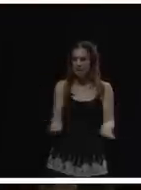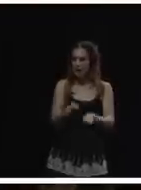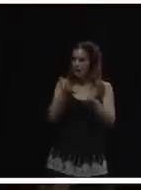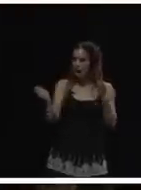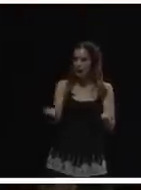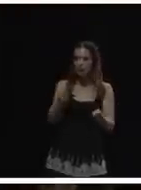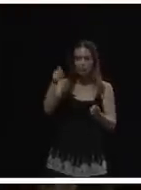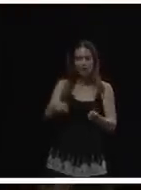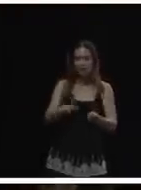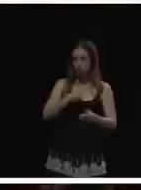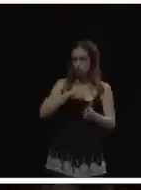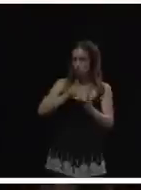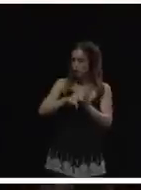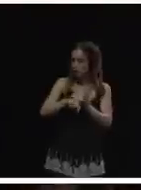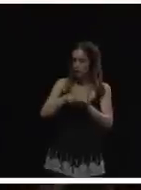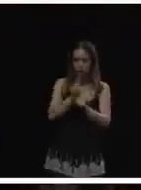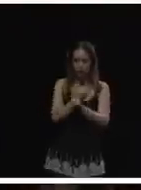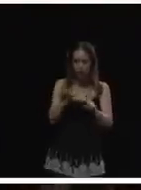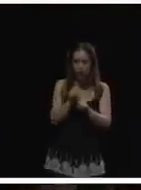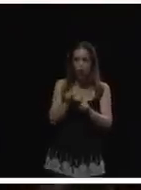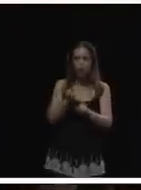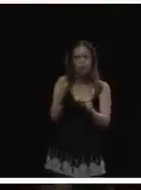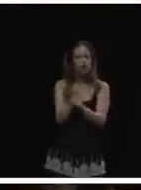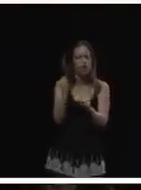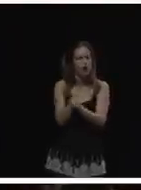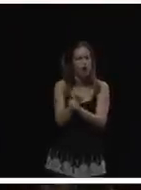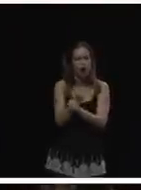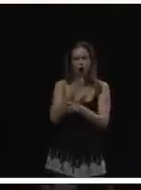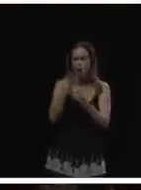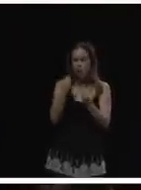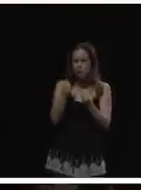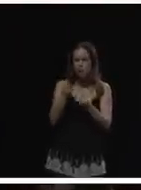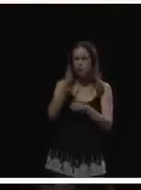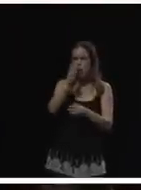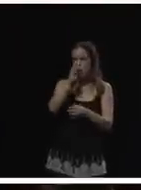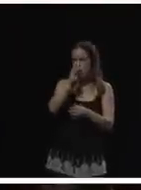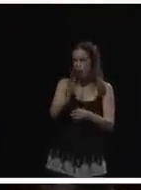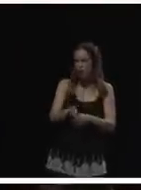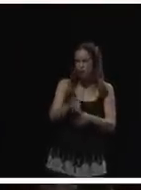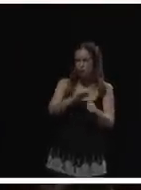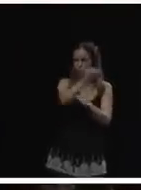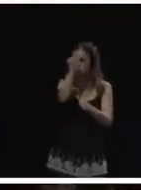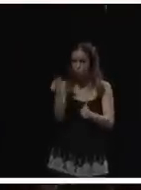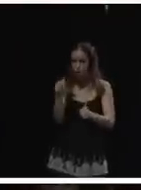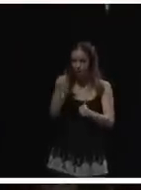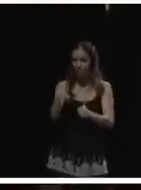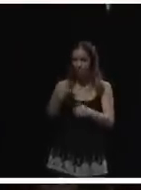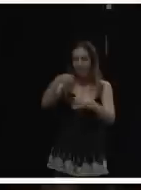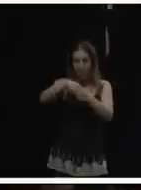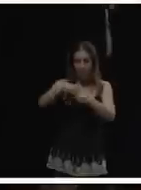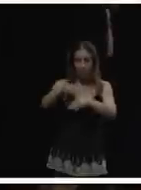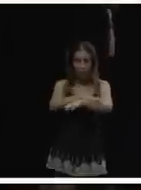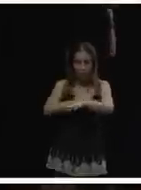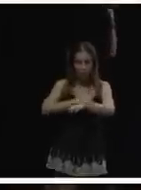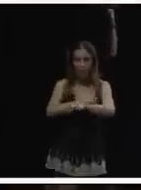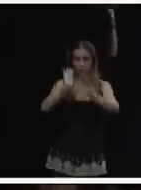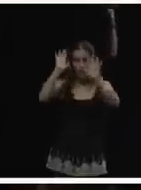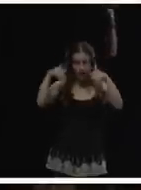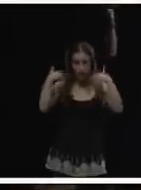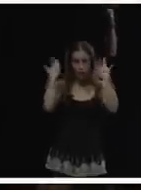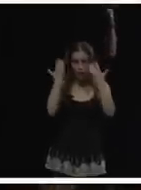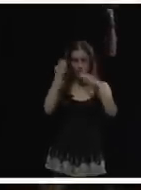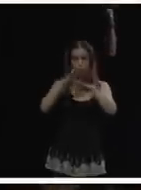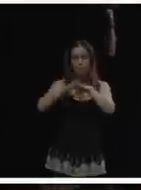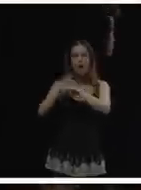voy a empezar rápido. Hemos trabajado mucho estos 4 años en el Gobierno y en el Congreso para